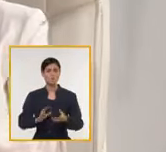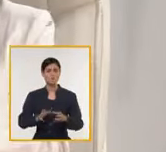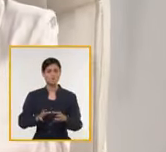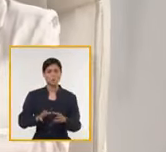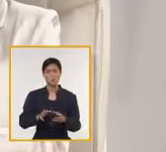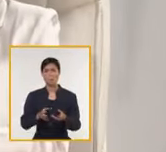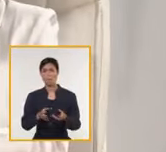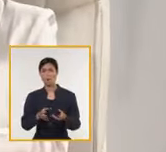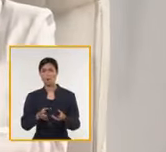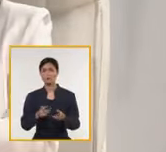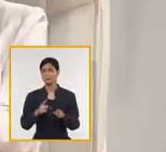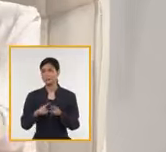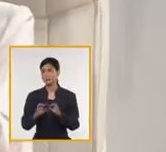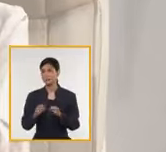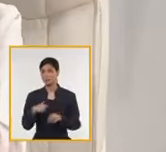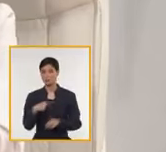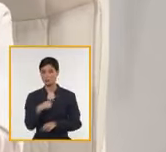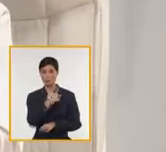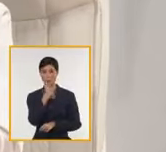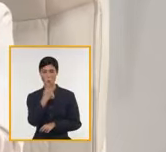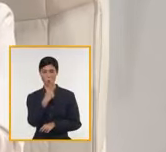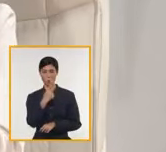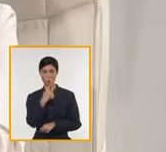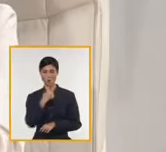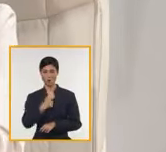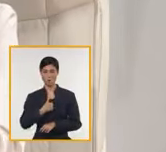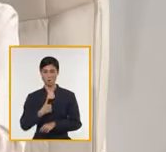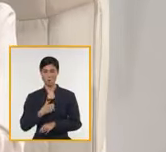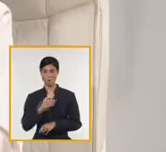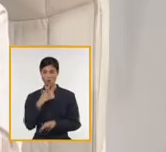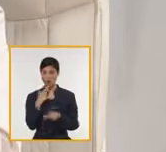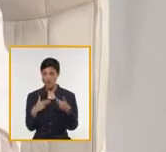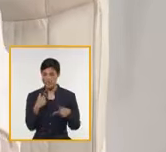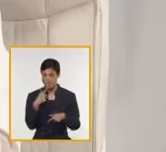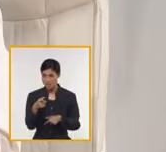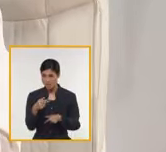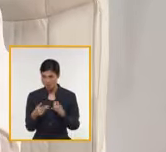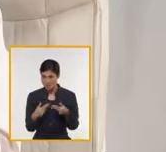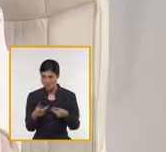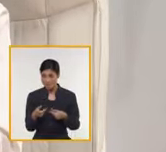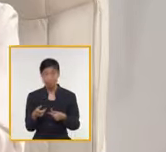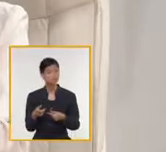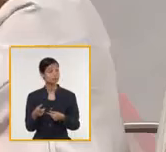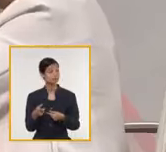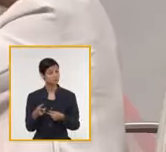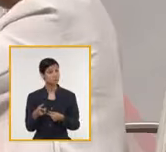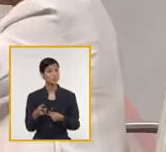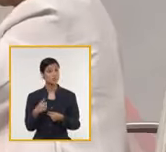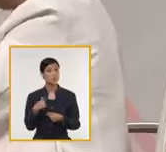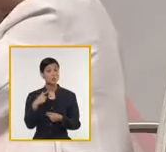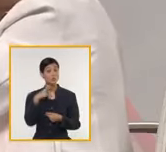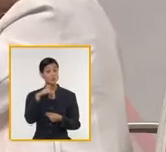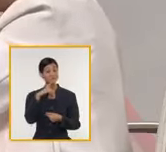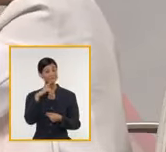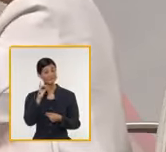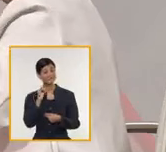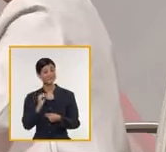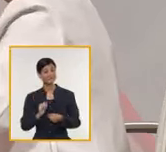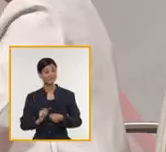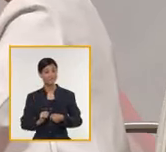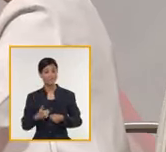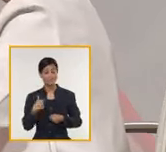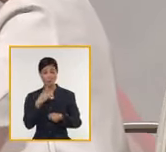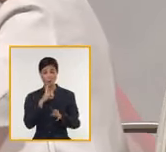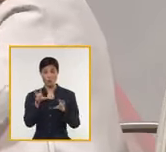guión. Tú me preguntabas, bueno, ¿lo harán, no lo harán? Yo no descarto nada. O sea, te encuentras un